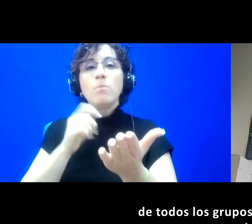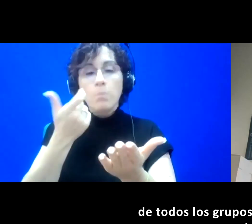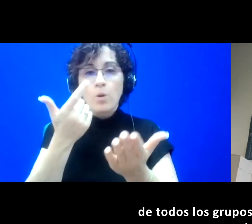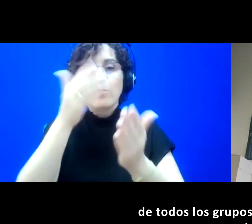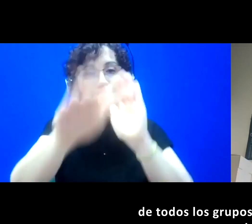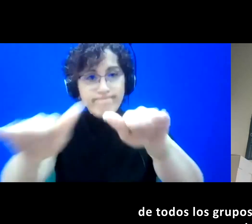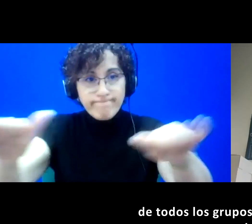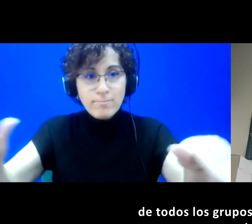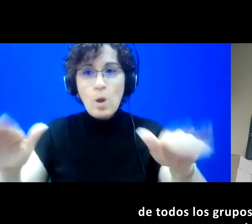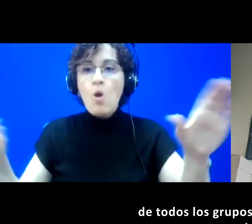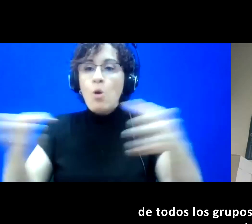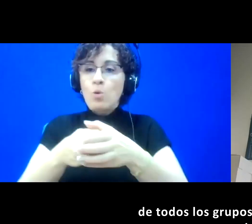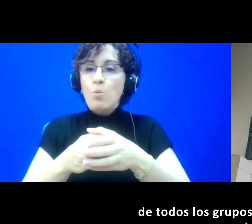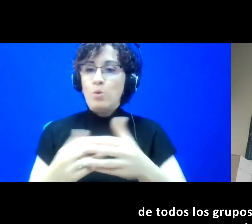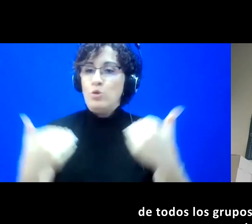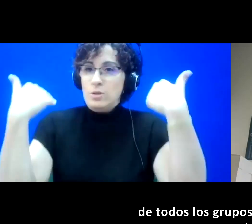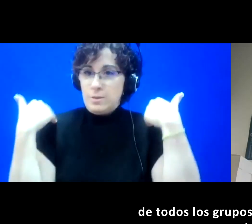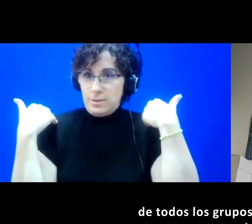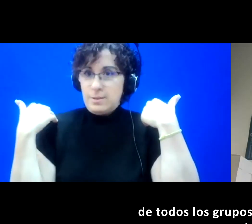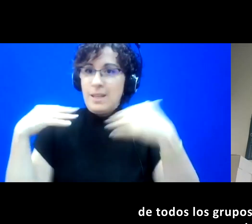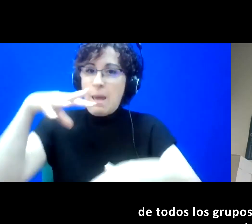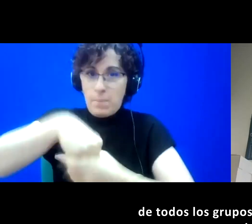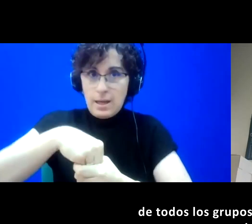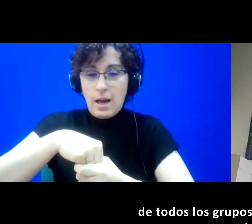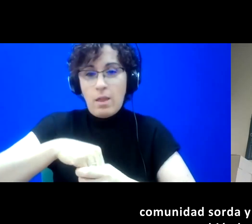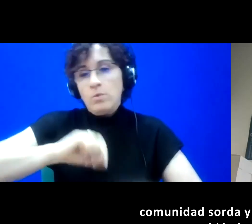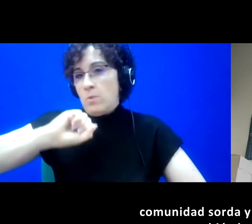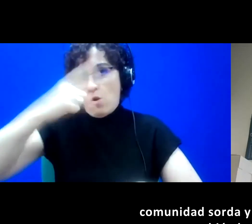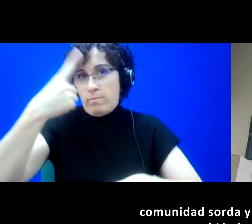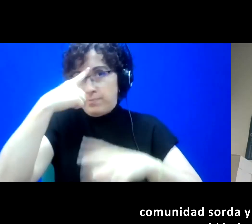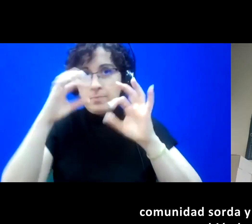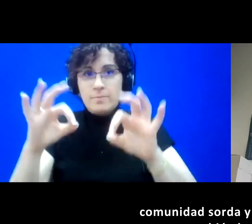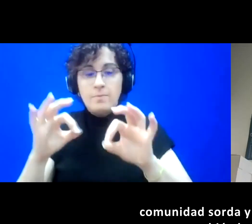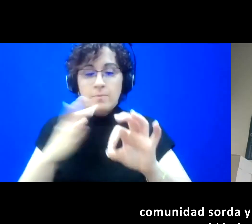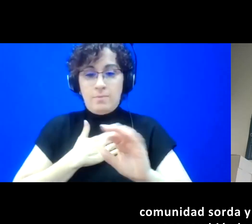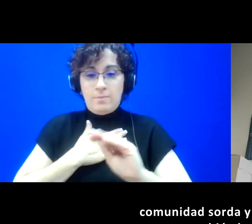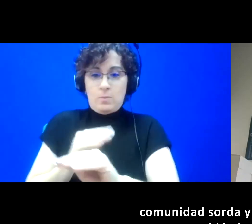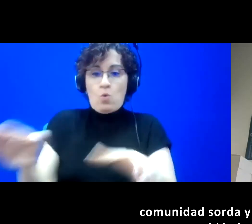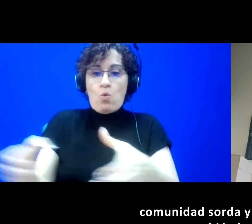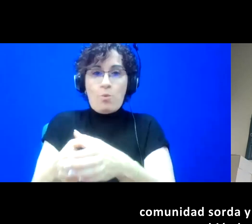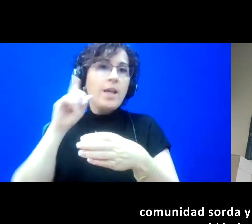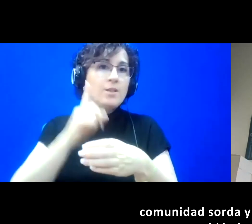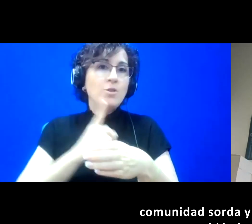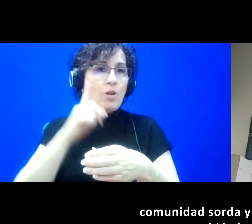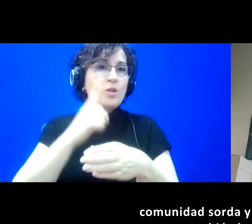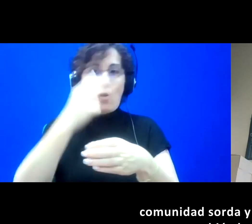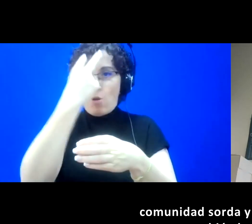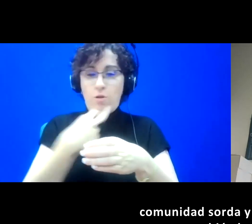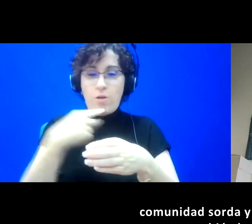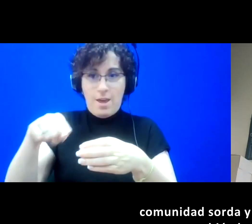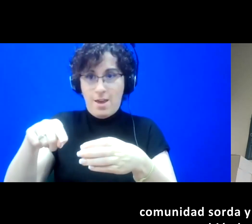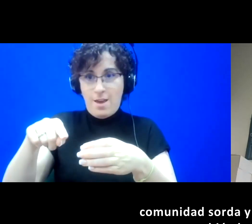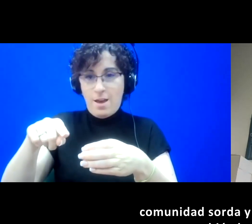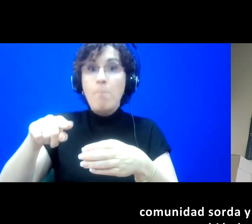grupos implicados. Por supuesto, la propia comunidad sorda y sordociega, pero también